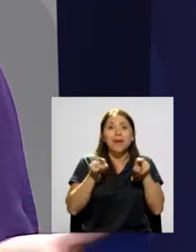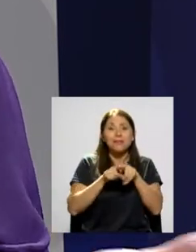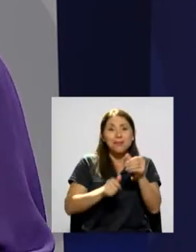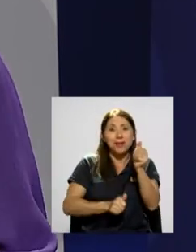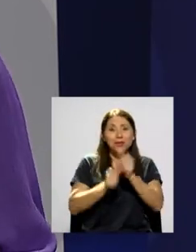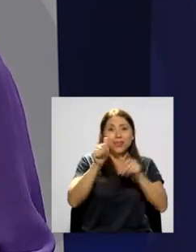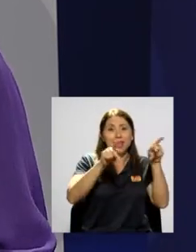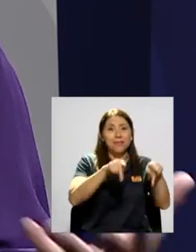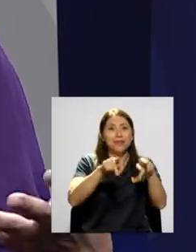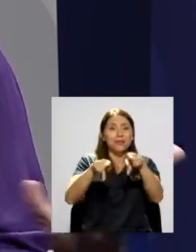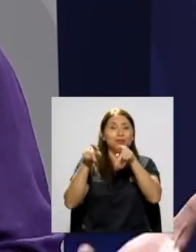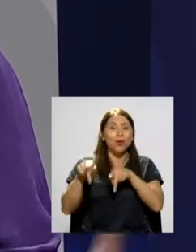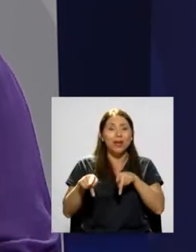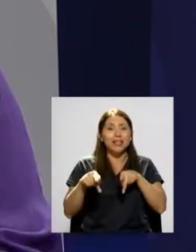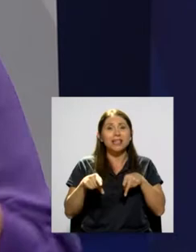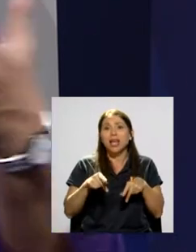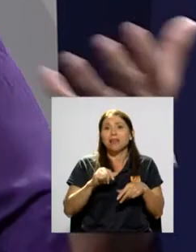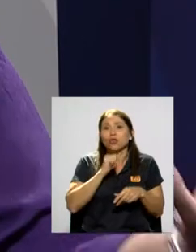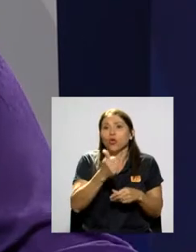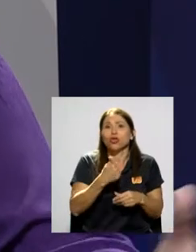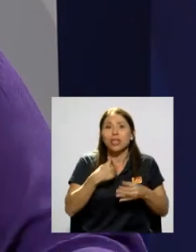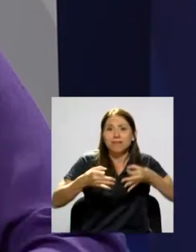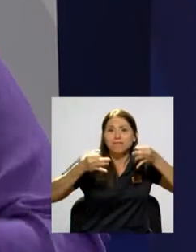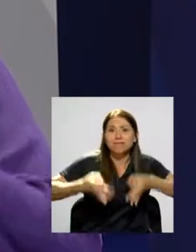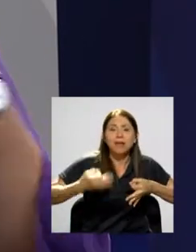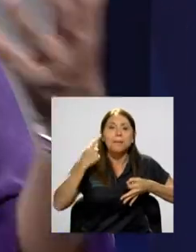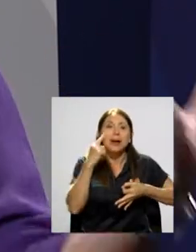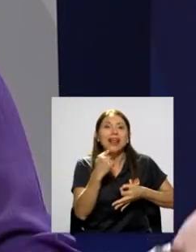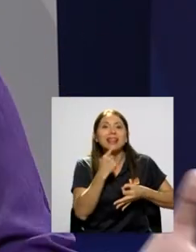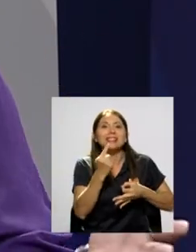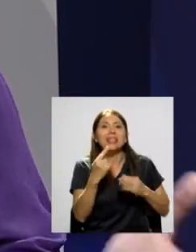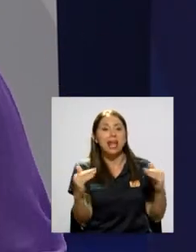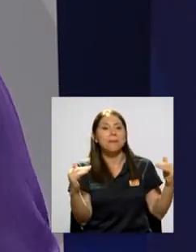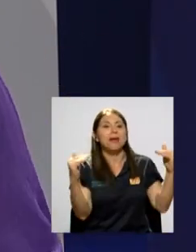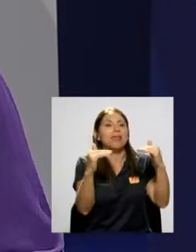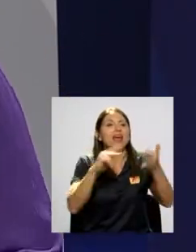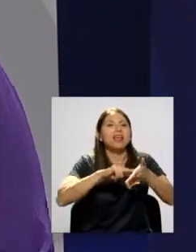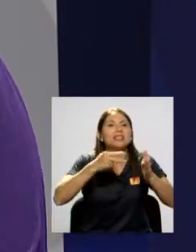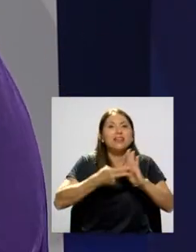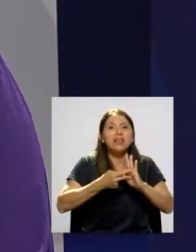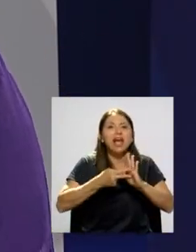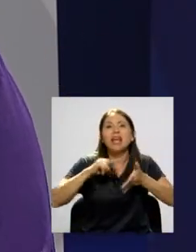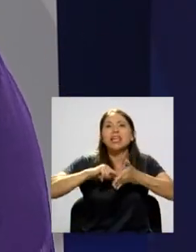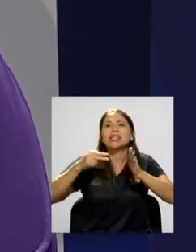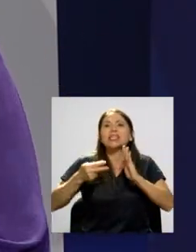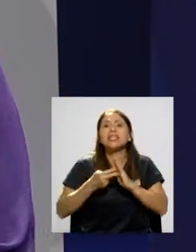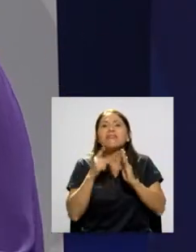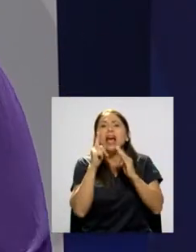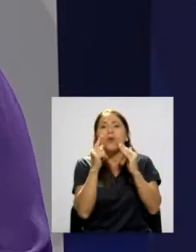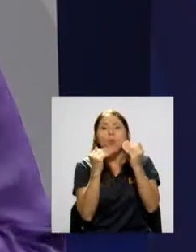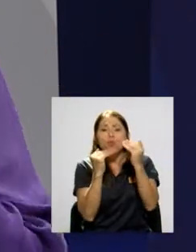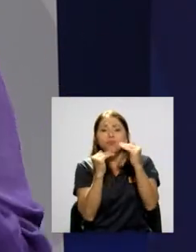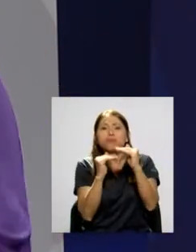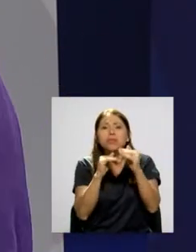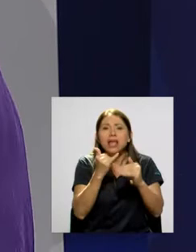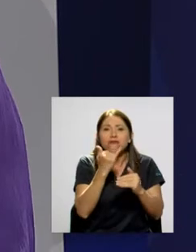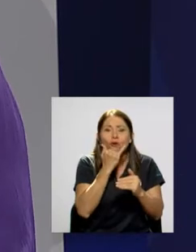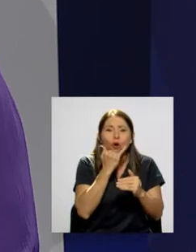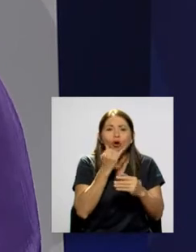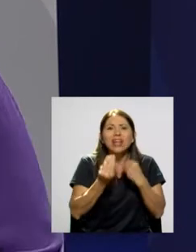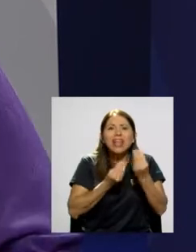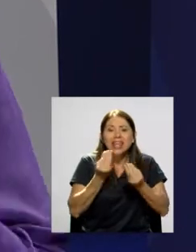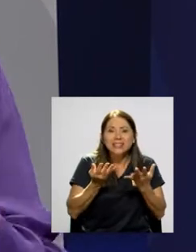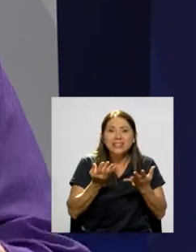está estadísticamente empatada, qué son márgenes de error, qué es significancia, ¿verdad? Y nuevamente, con el tema de la